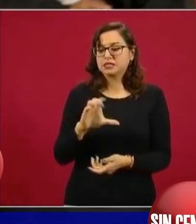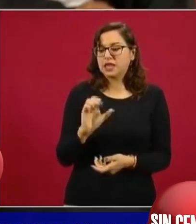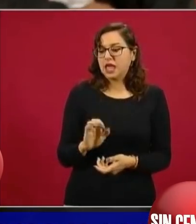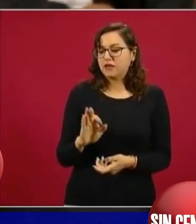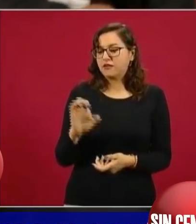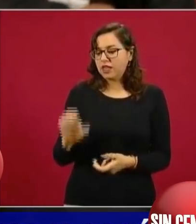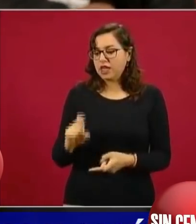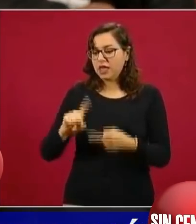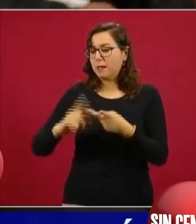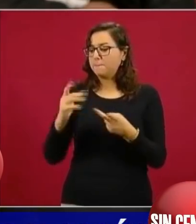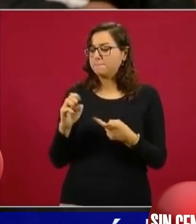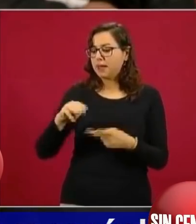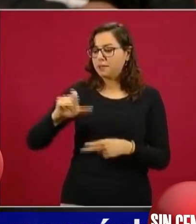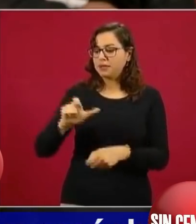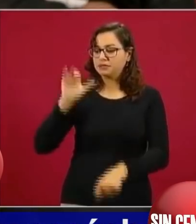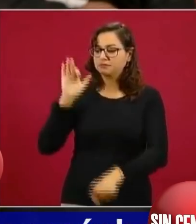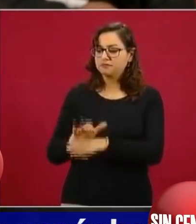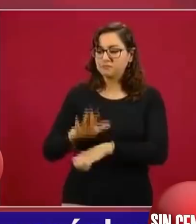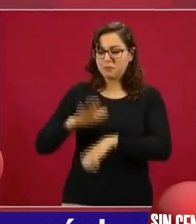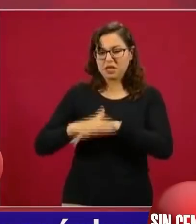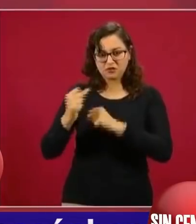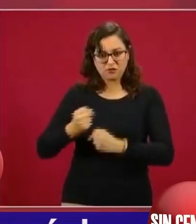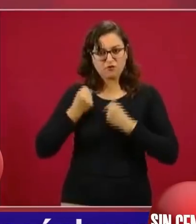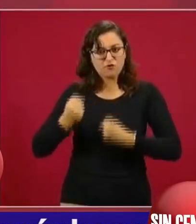y Pemex. Sí,